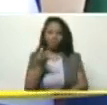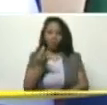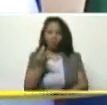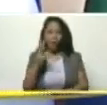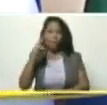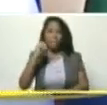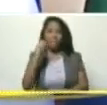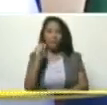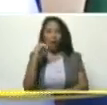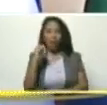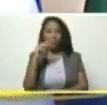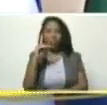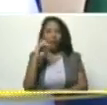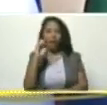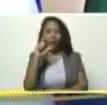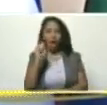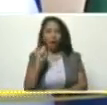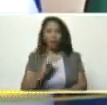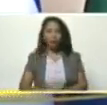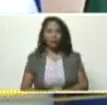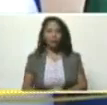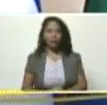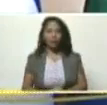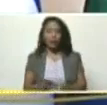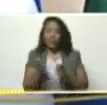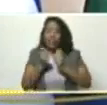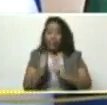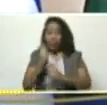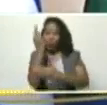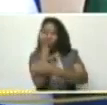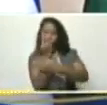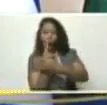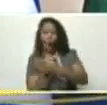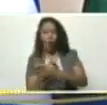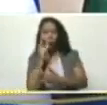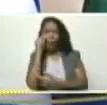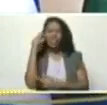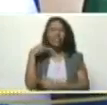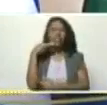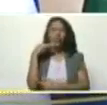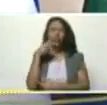Nelson Mandela. Tratan de dibujar un Nelson Mandela